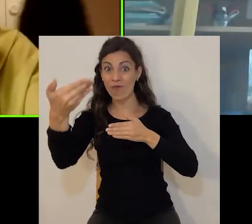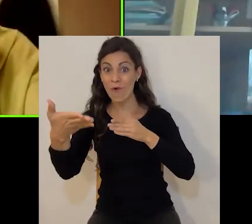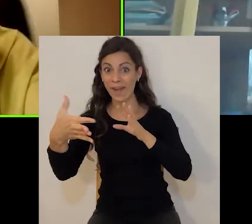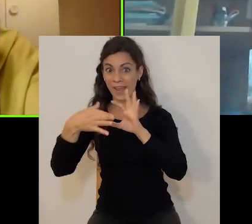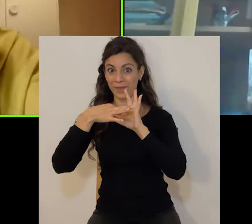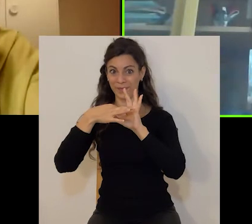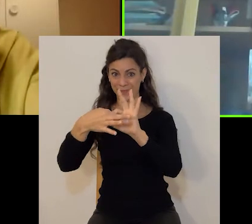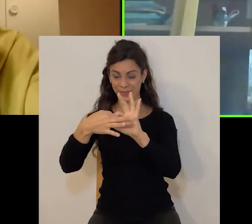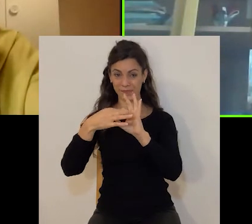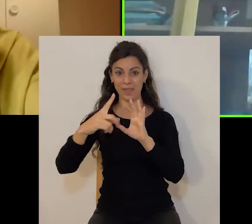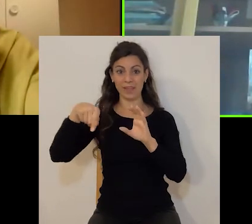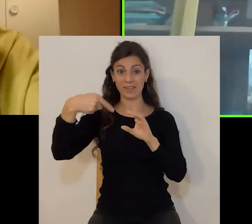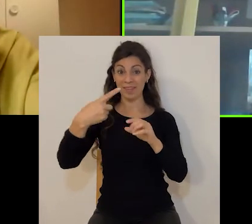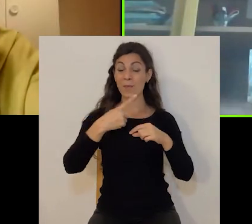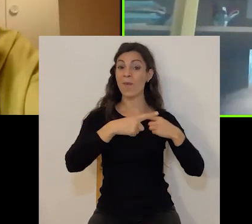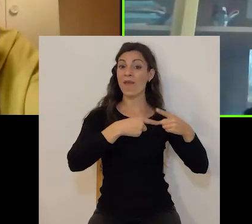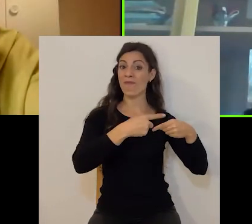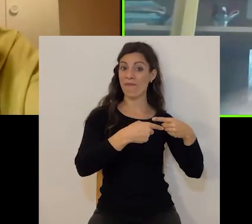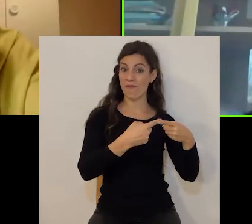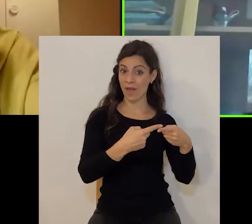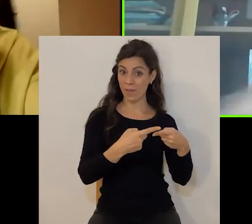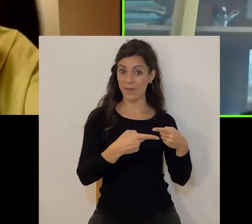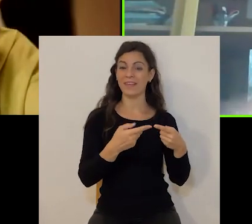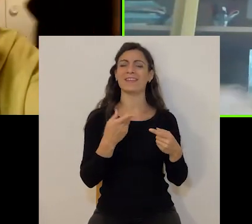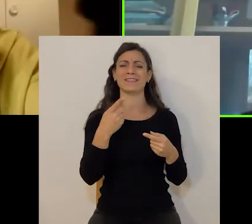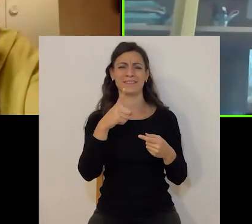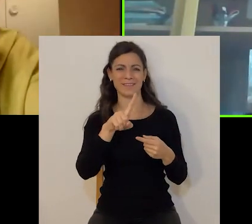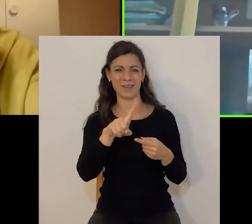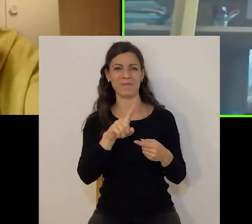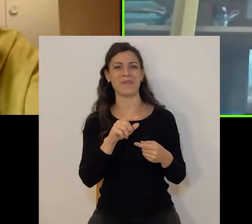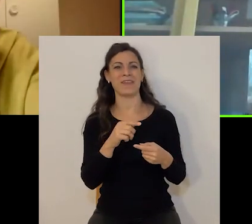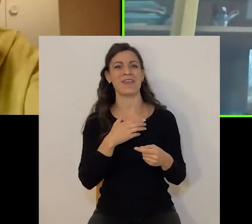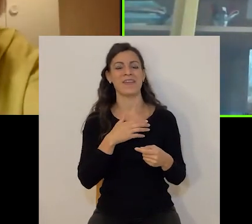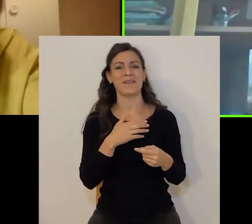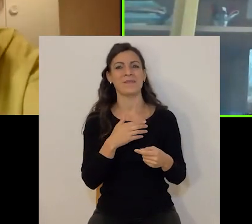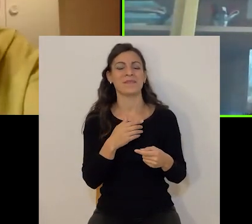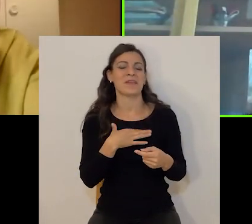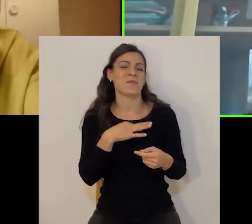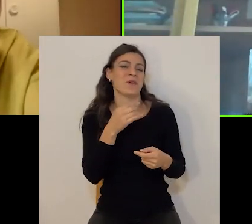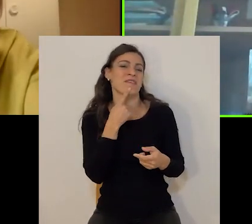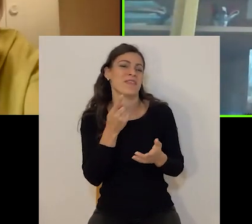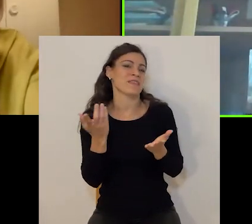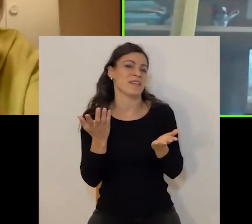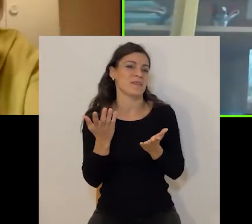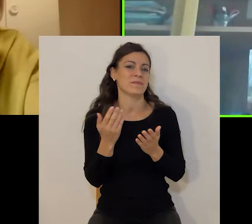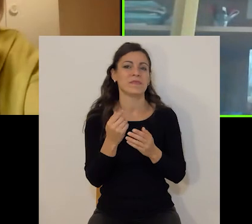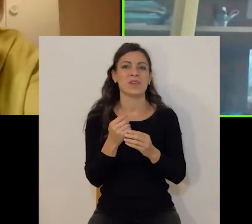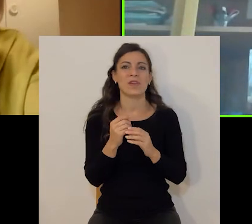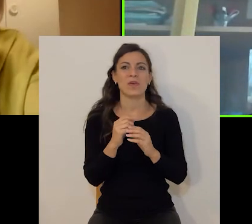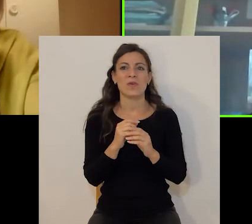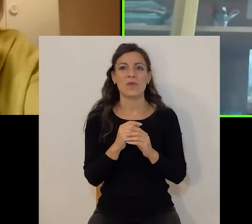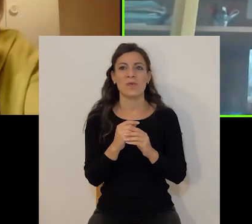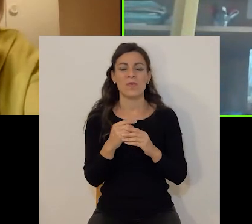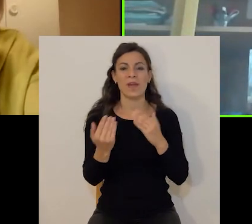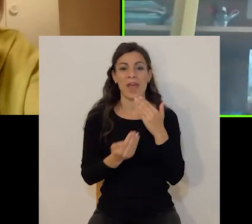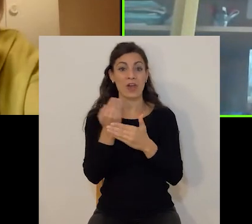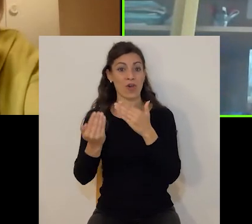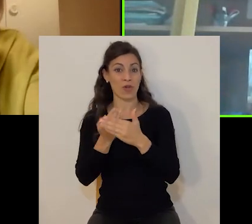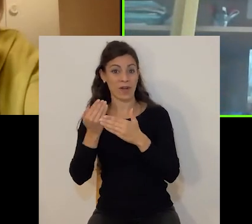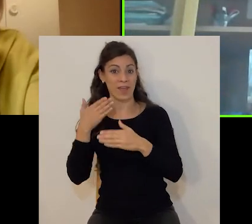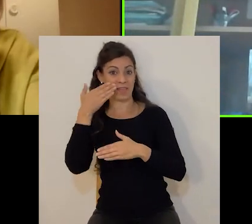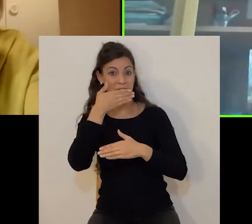Entonces, luego esas familias pueden también decir, vamos a hacer una jornada fuera